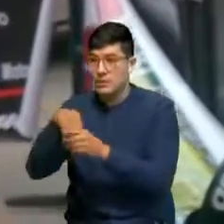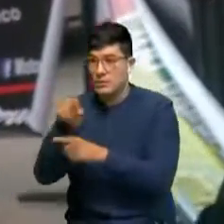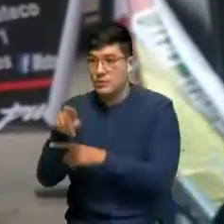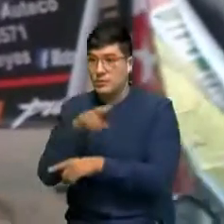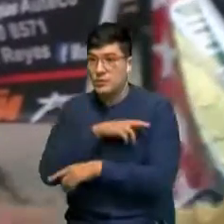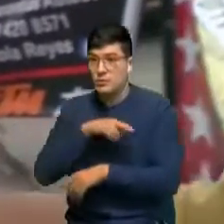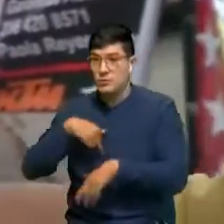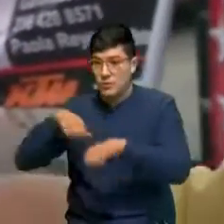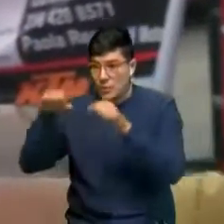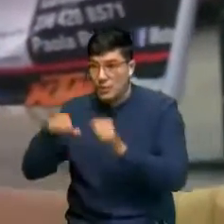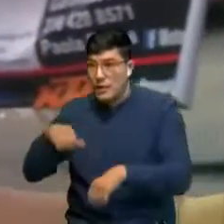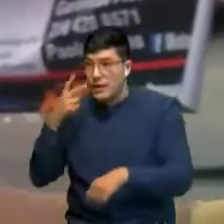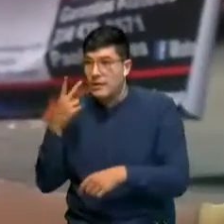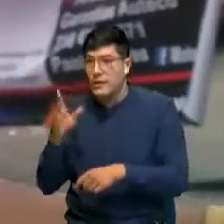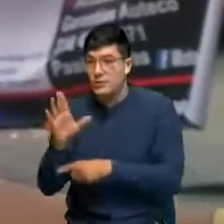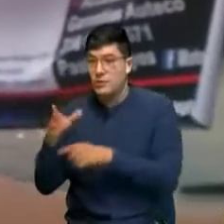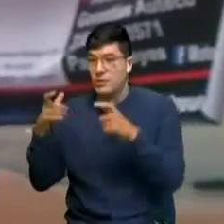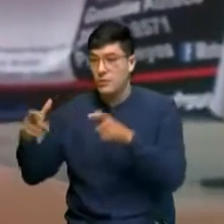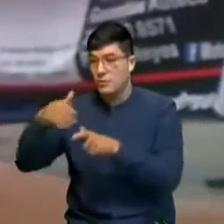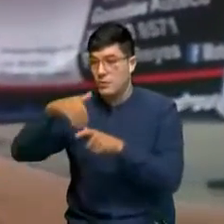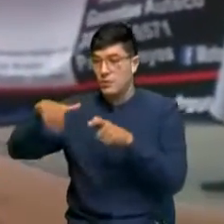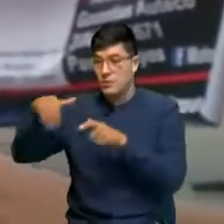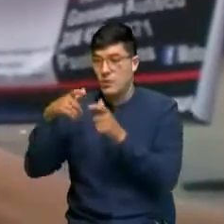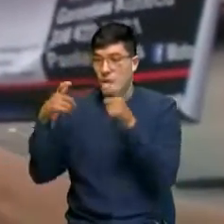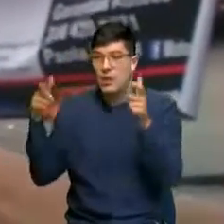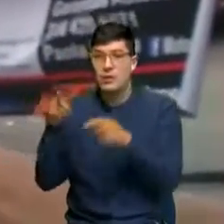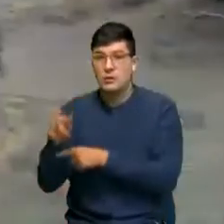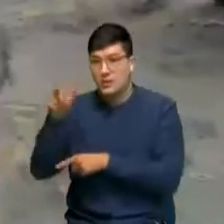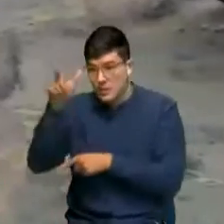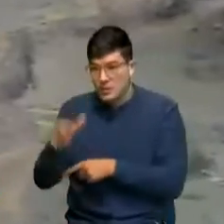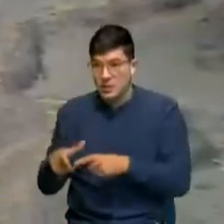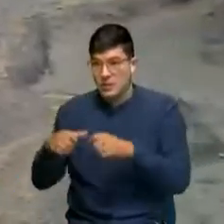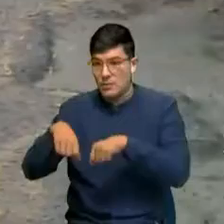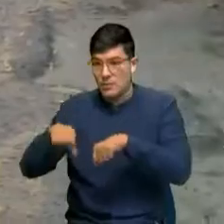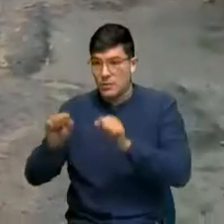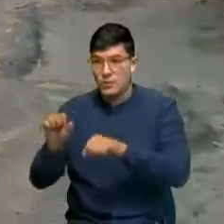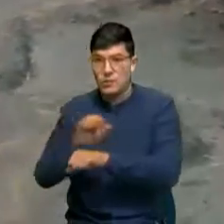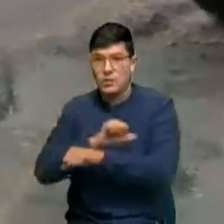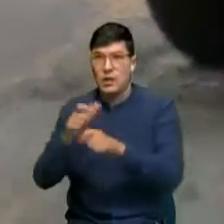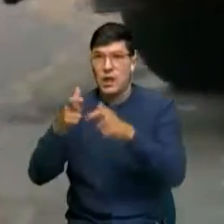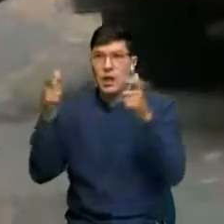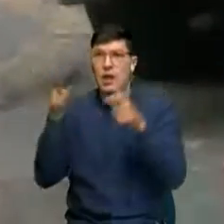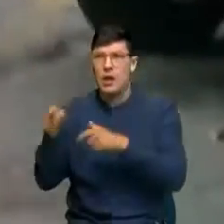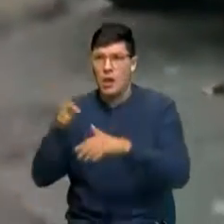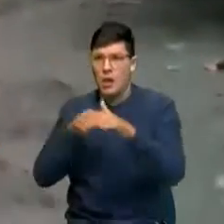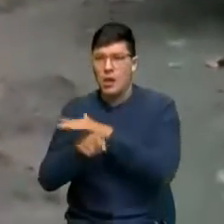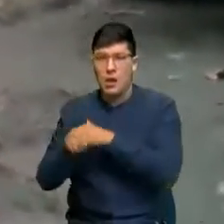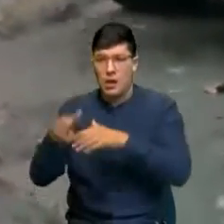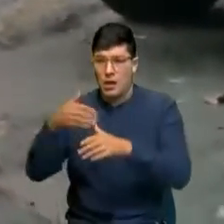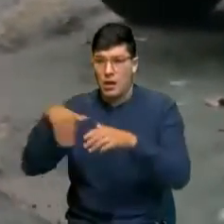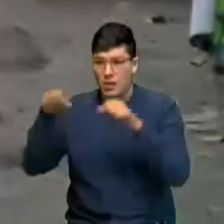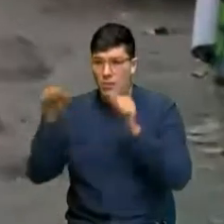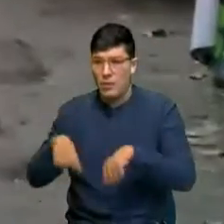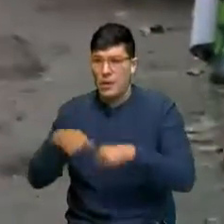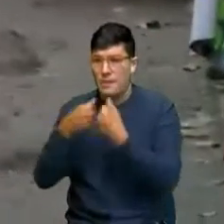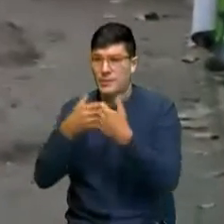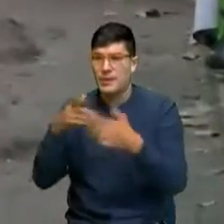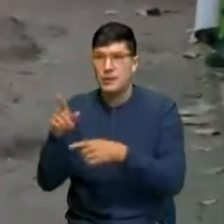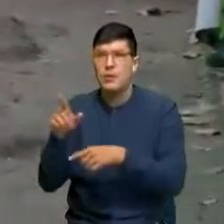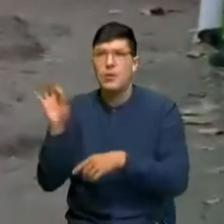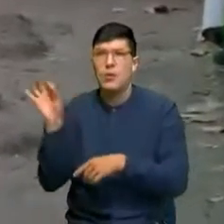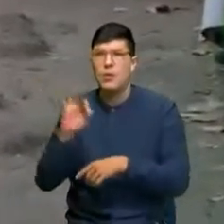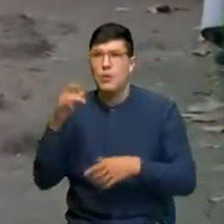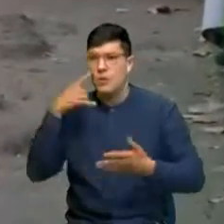podemos ver mira son huecos grandes que un motociclista coge perfectamente por escapar al hueco puede sentarse con un vehículo o una